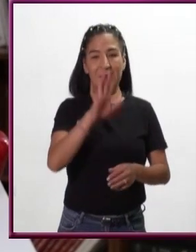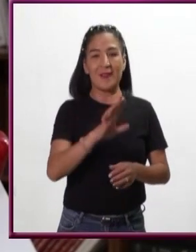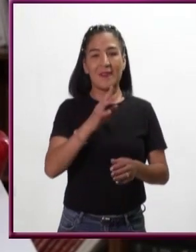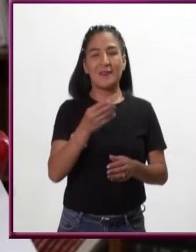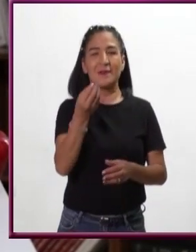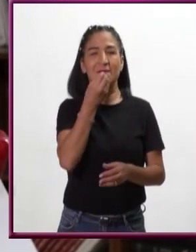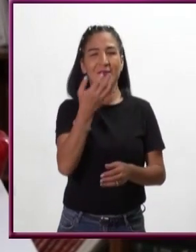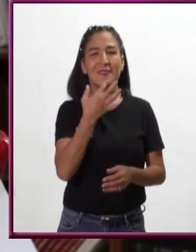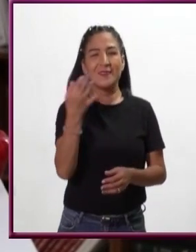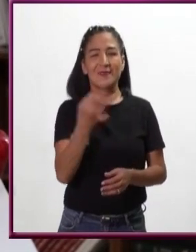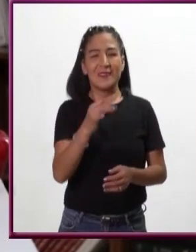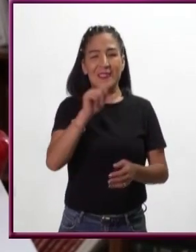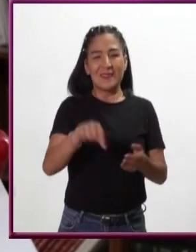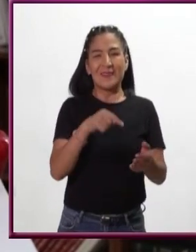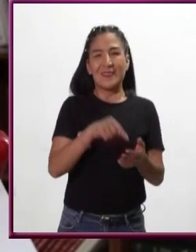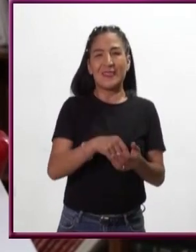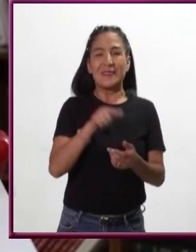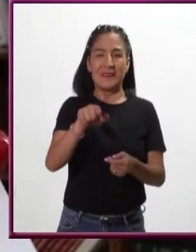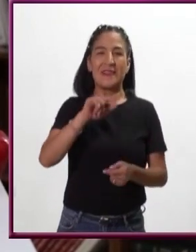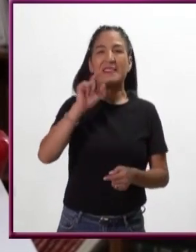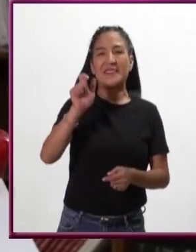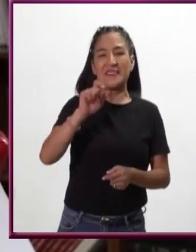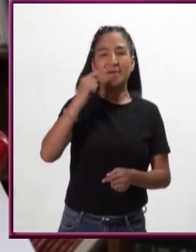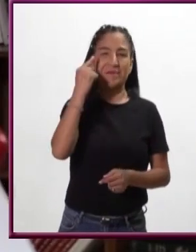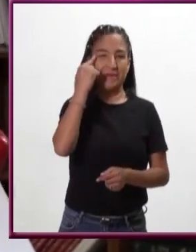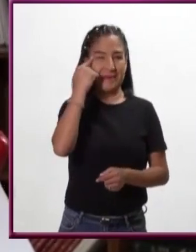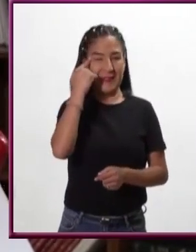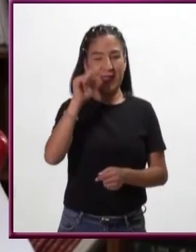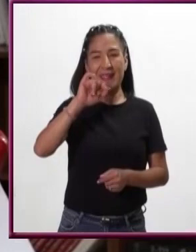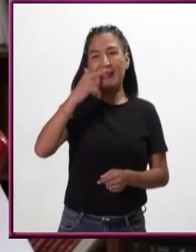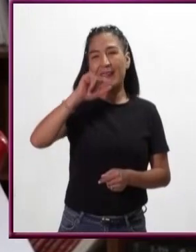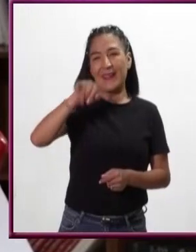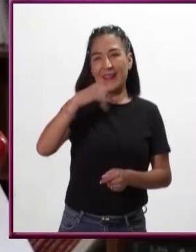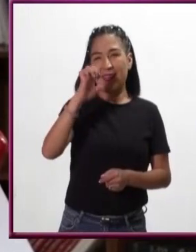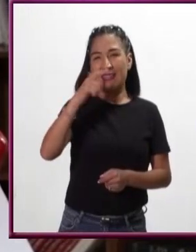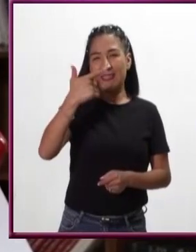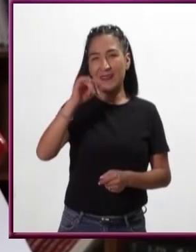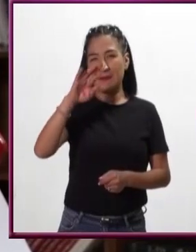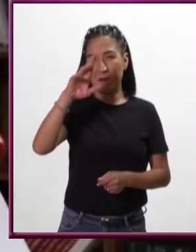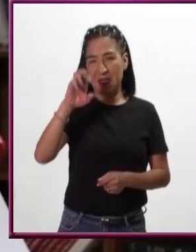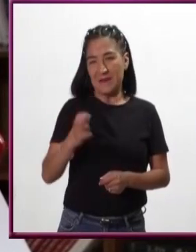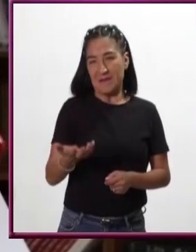Platillos deliciosos, tierras exóticas, jengibre. Jengibre, claro.